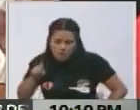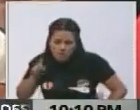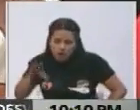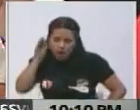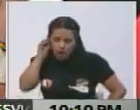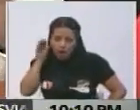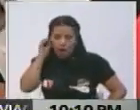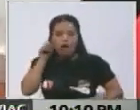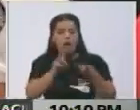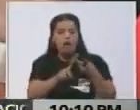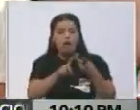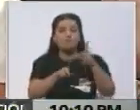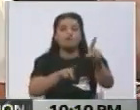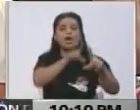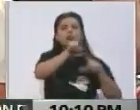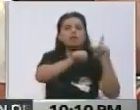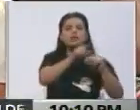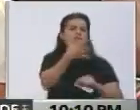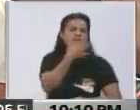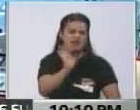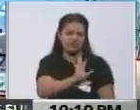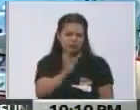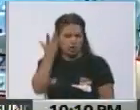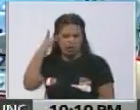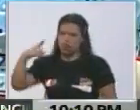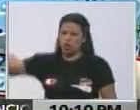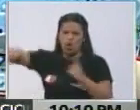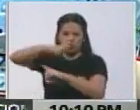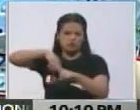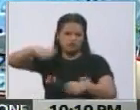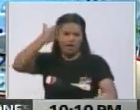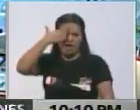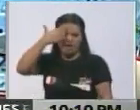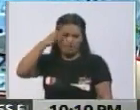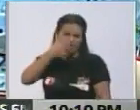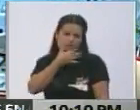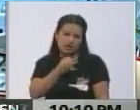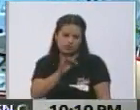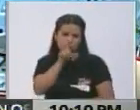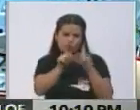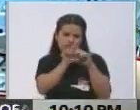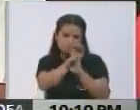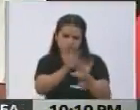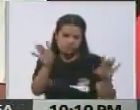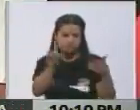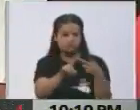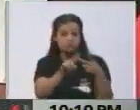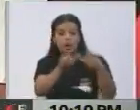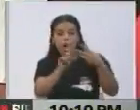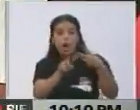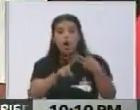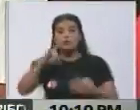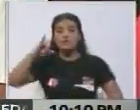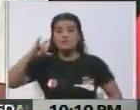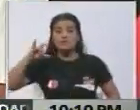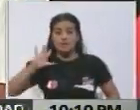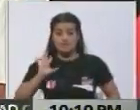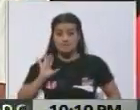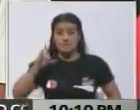¿Cómo funciona? Twitter es fácil, ya casi todo el mundo sabe, ¿verdad? ¿Cómo funciona Telegram, Instagram,